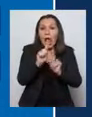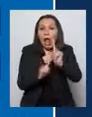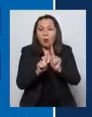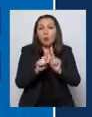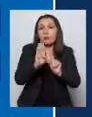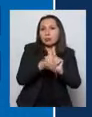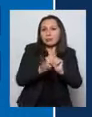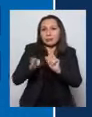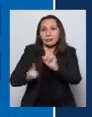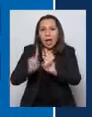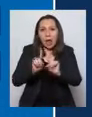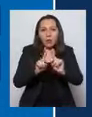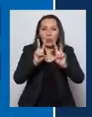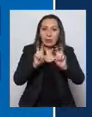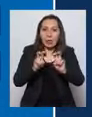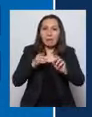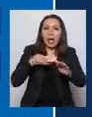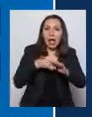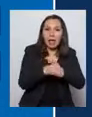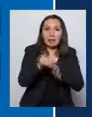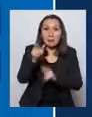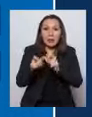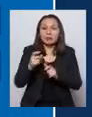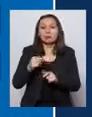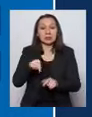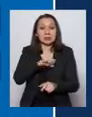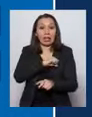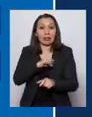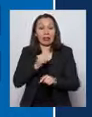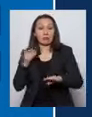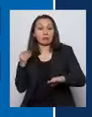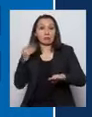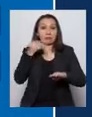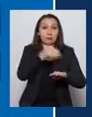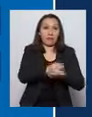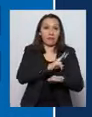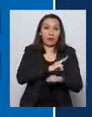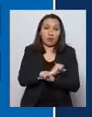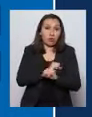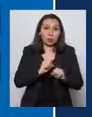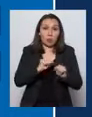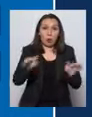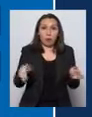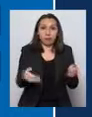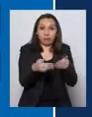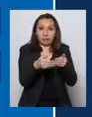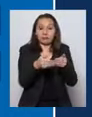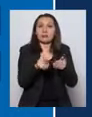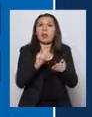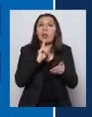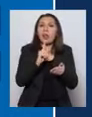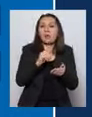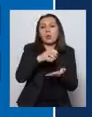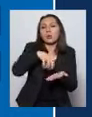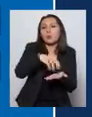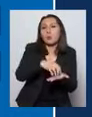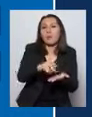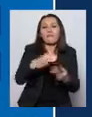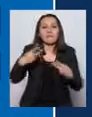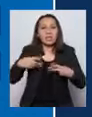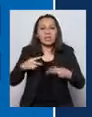restricciones de acceso de personas que vienen desde santiago a la región de valparaíso sobre todo a las ciudades de viña del mar